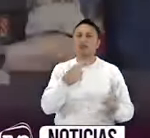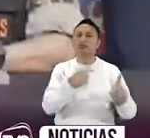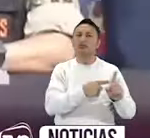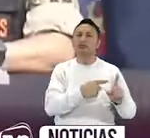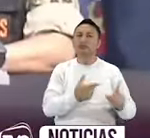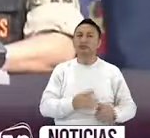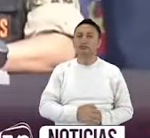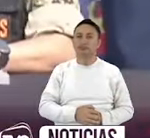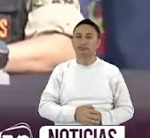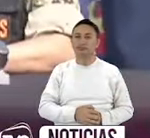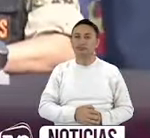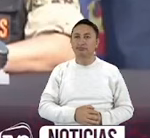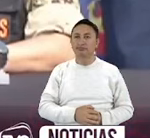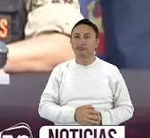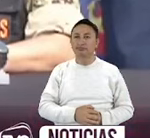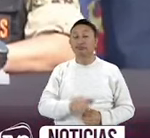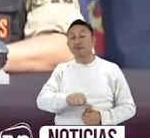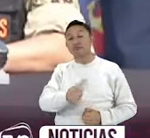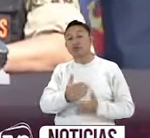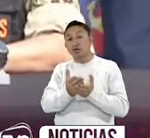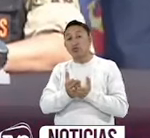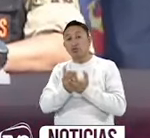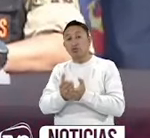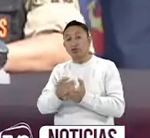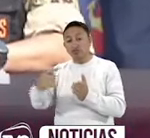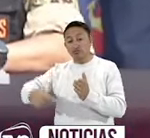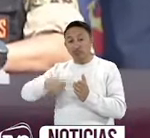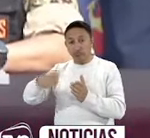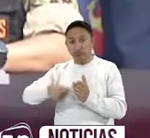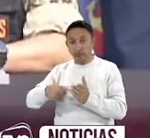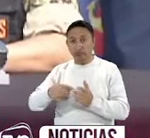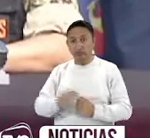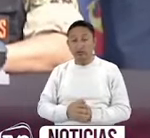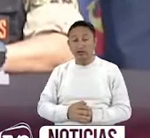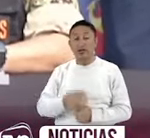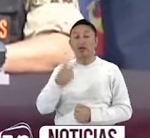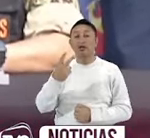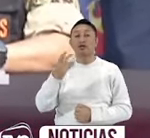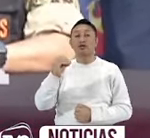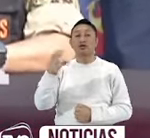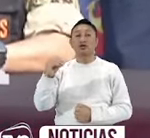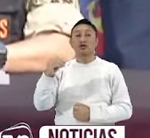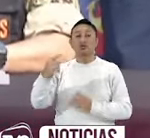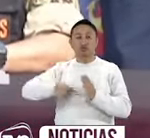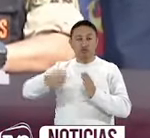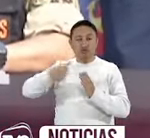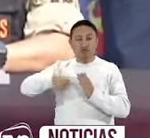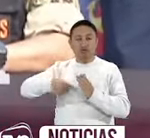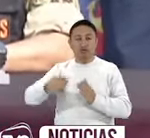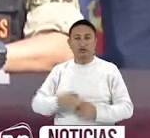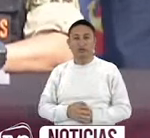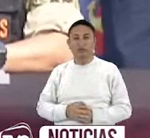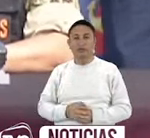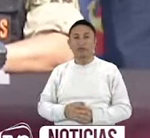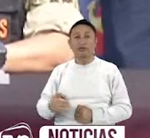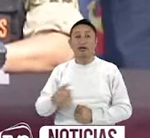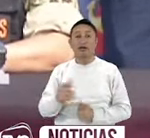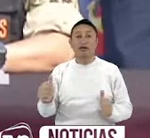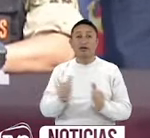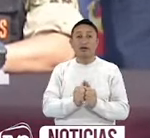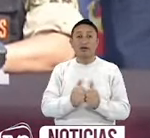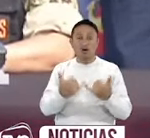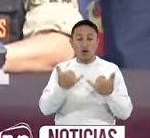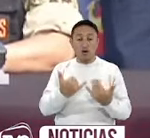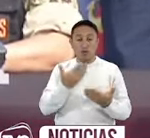encontraron embarcaciones con motores de 200 caballos de fuerza que se suman a las ya aprendidas por